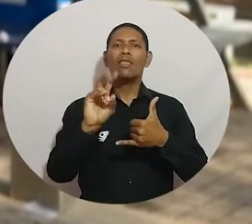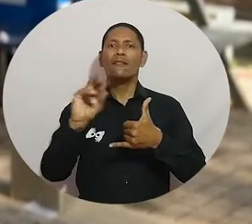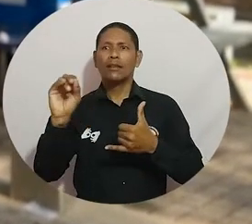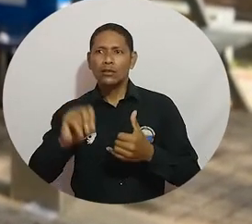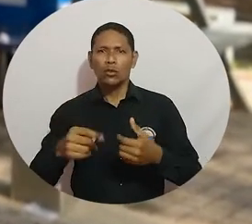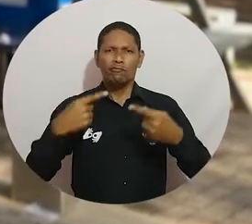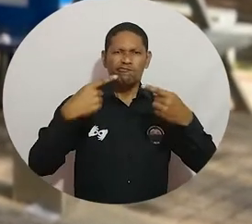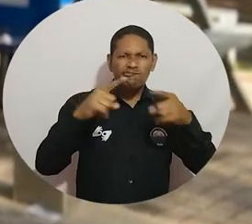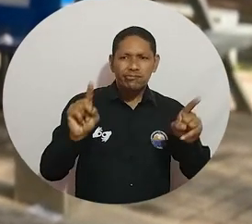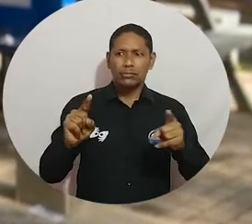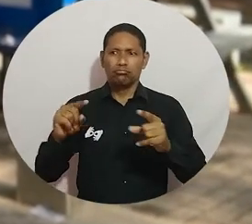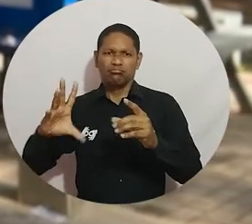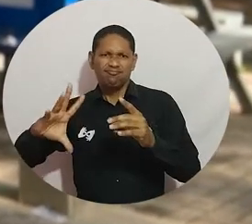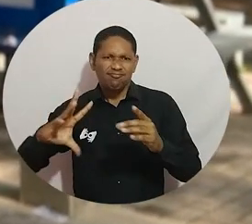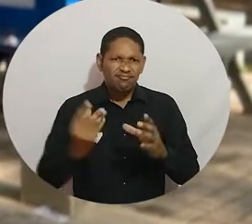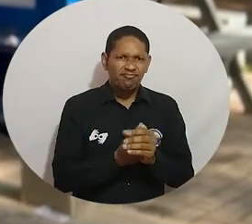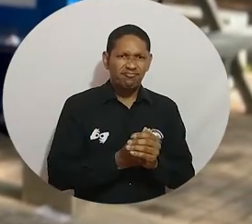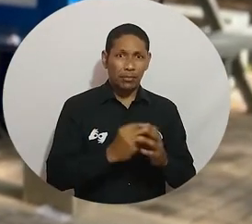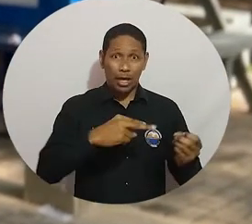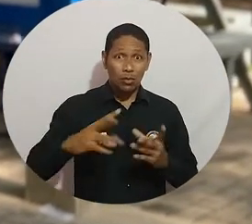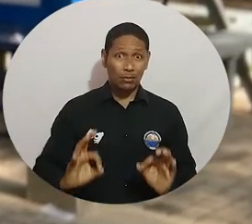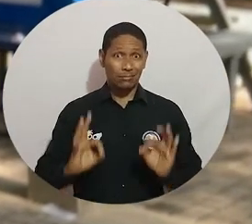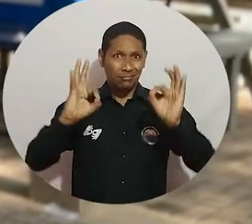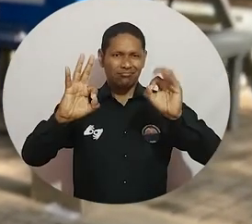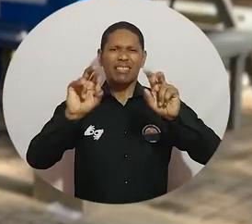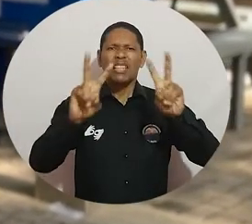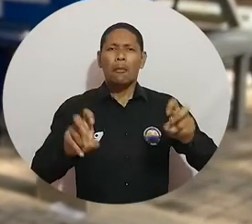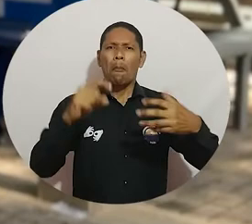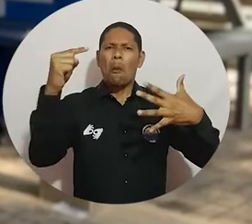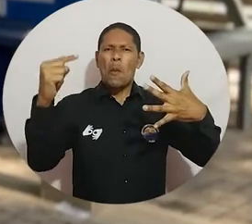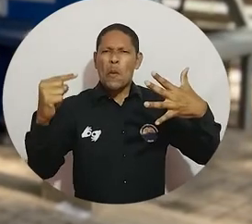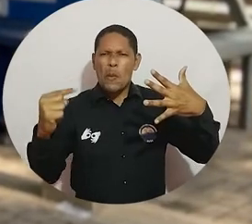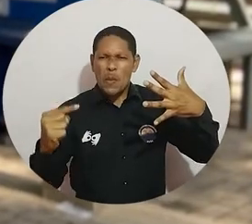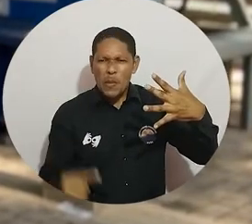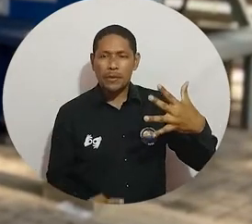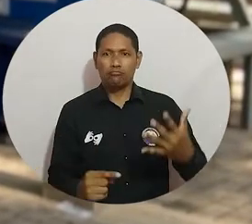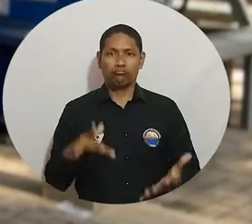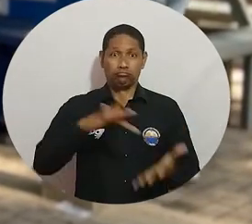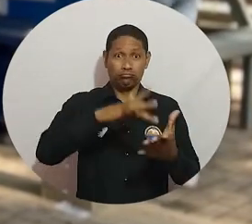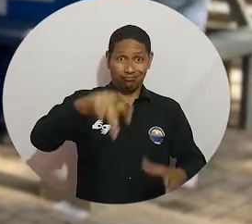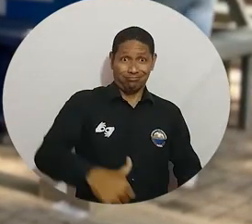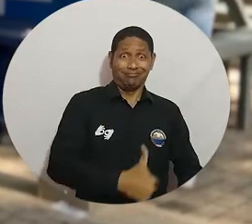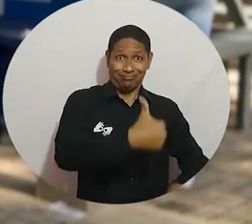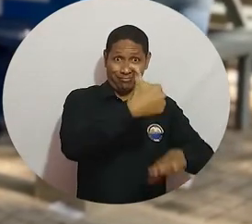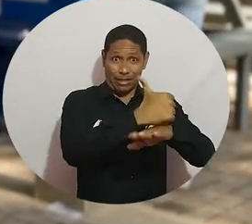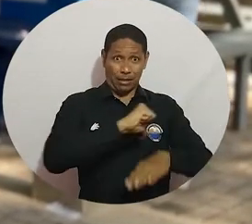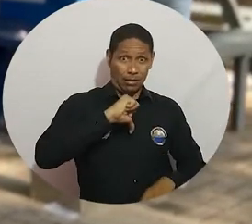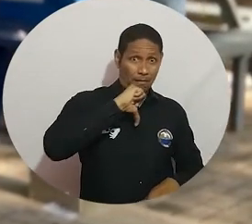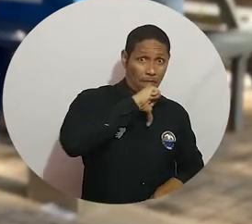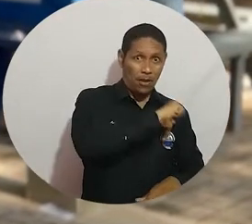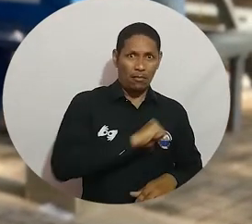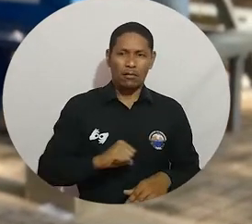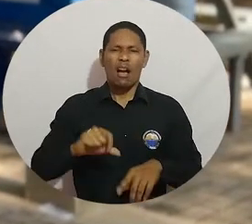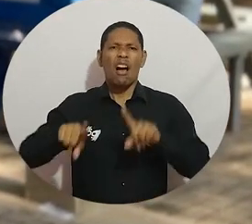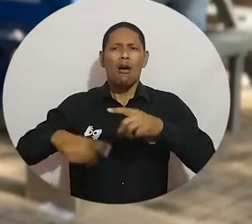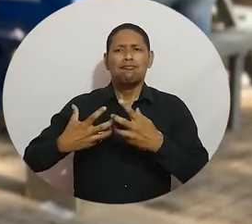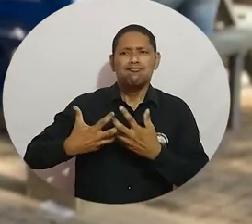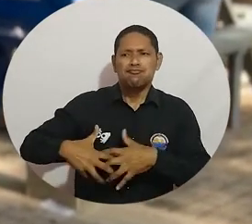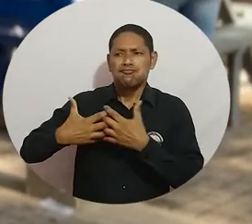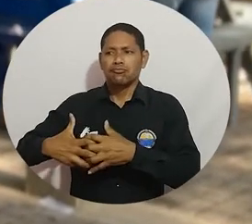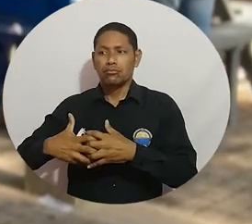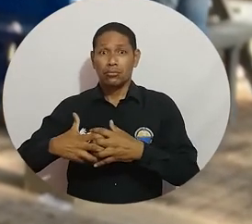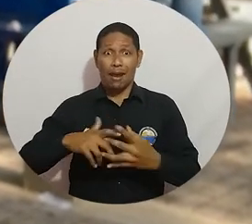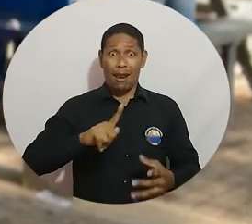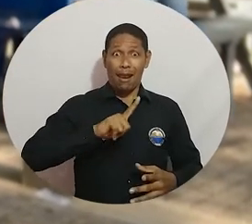sobre oportunidades, inclusión, educación de calidad, entre otros temas. En el escenario estuvieron el rector Pablo Vera Salazar,